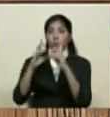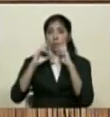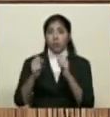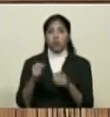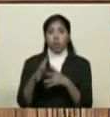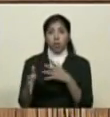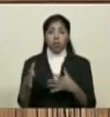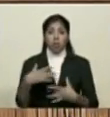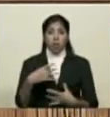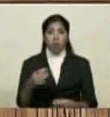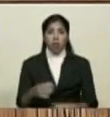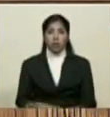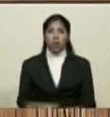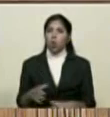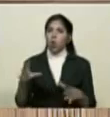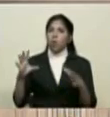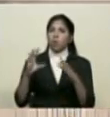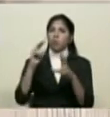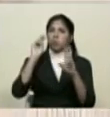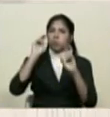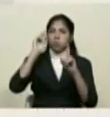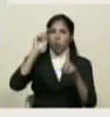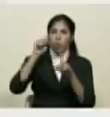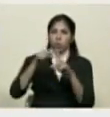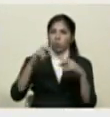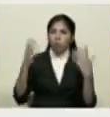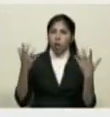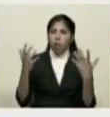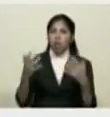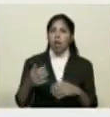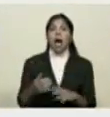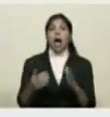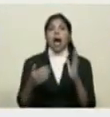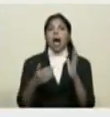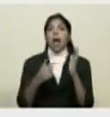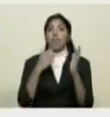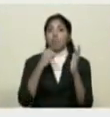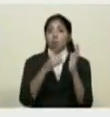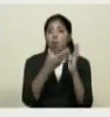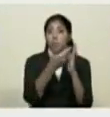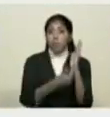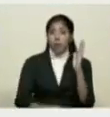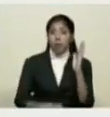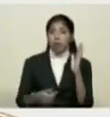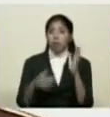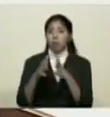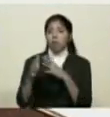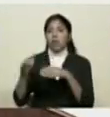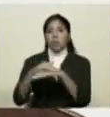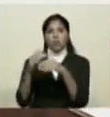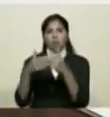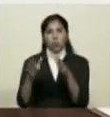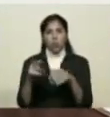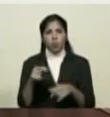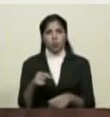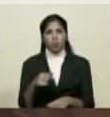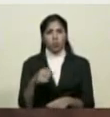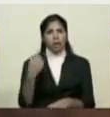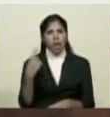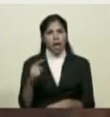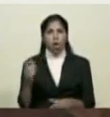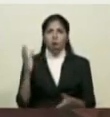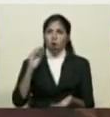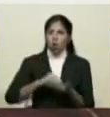a considerar, relacionados con el reciente anuncio público realizado por ese despacho donde se reapertura la